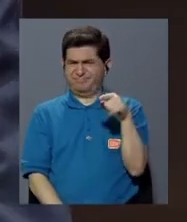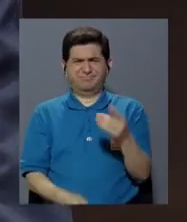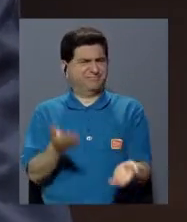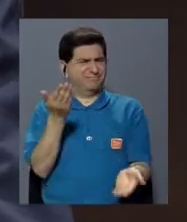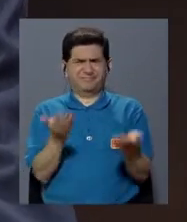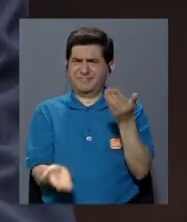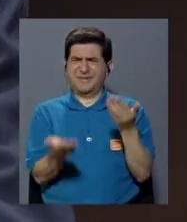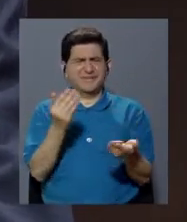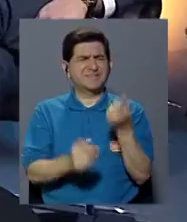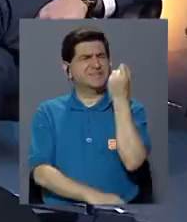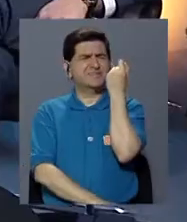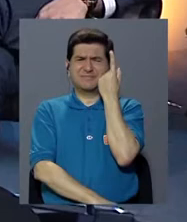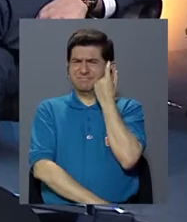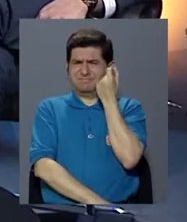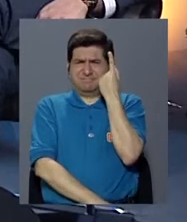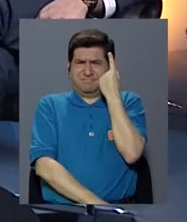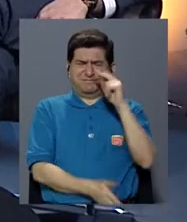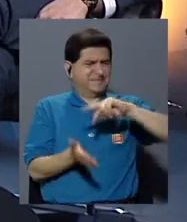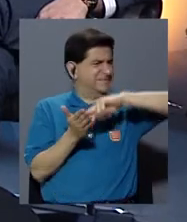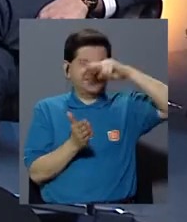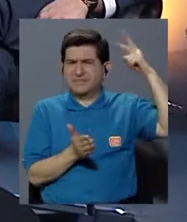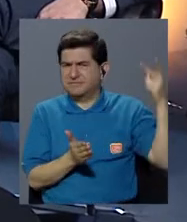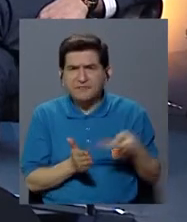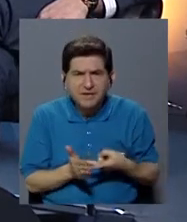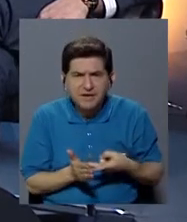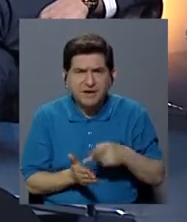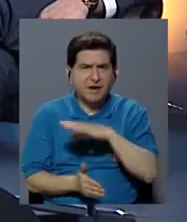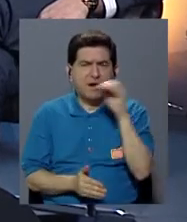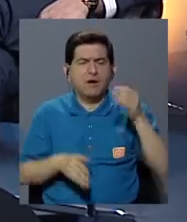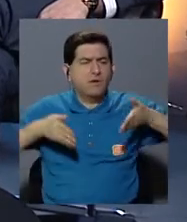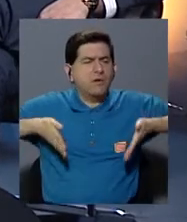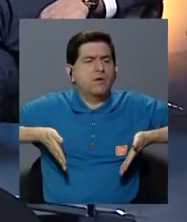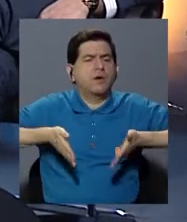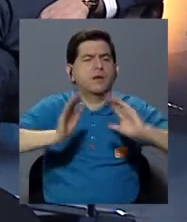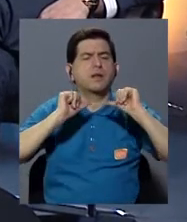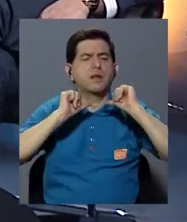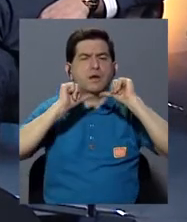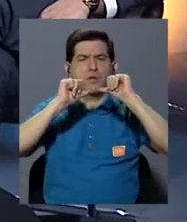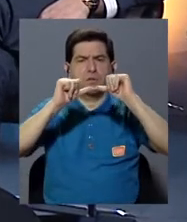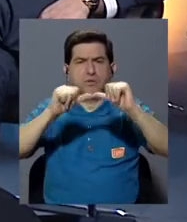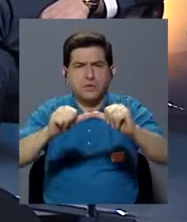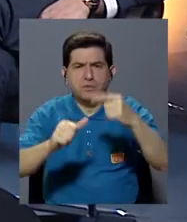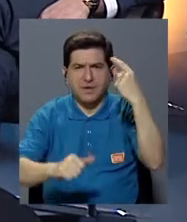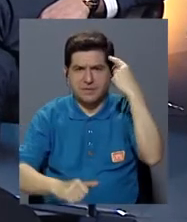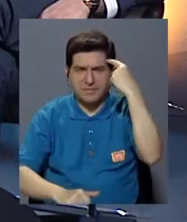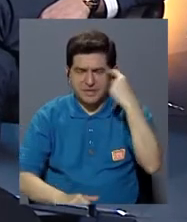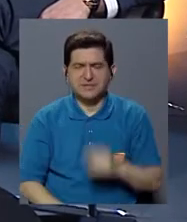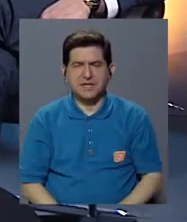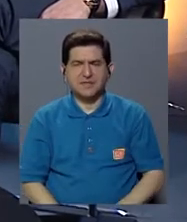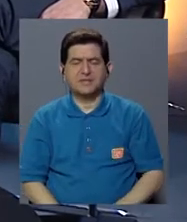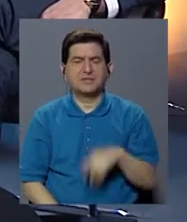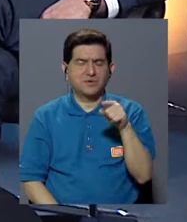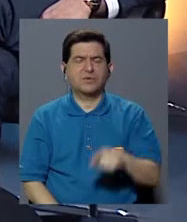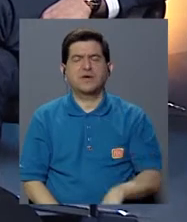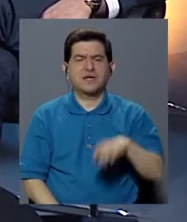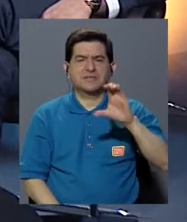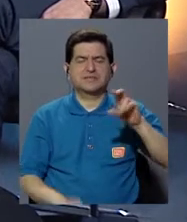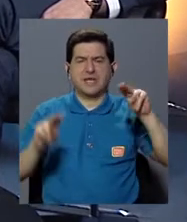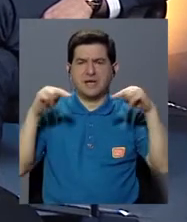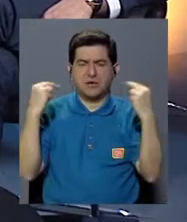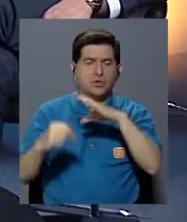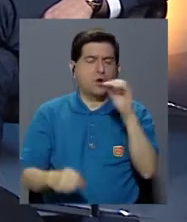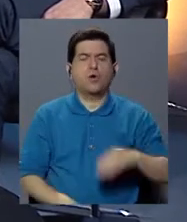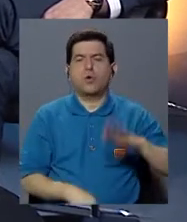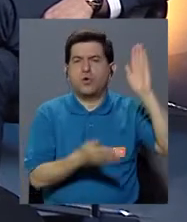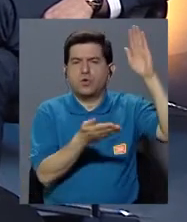pueden, digamos, aquilatar cuál es la dimensión ni cuál es la ruta que se va a seguir hacia la carbono neutralidad o hacia